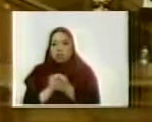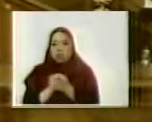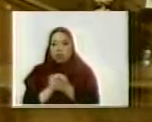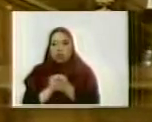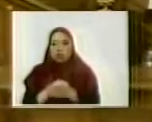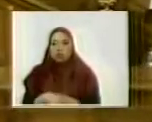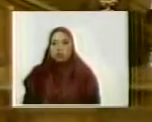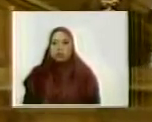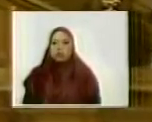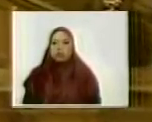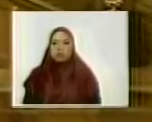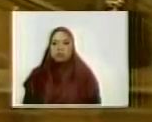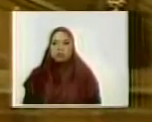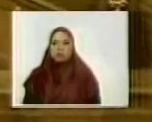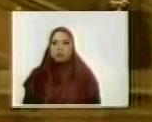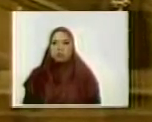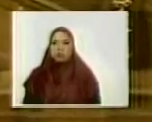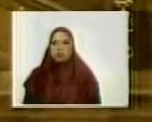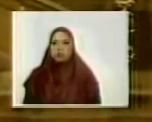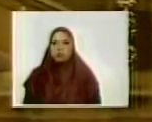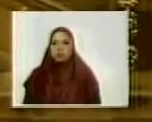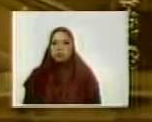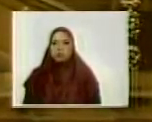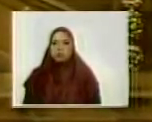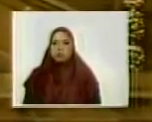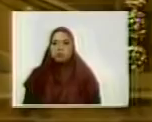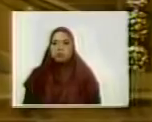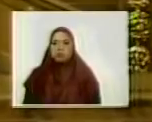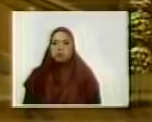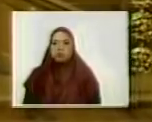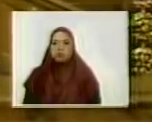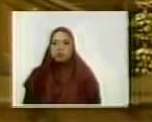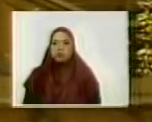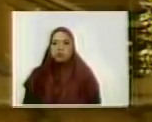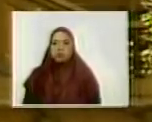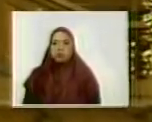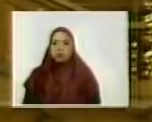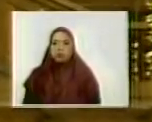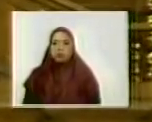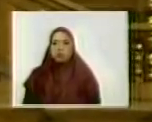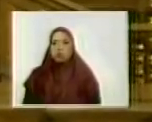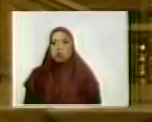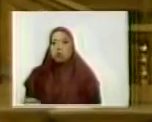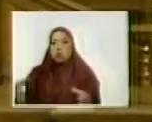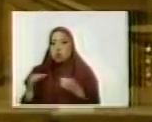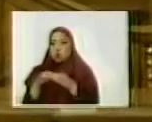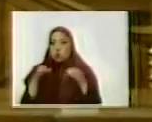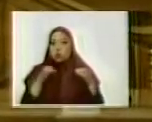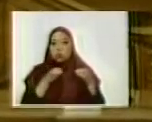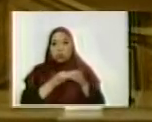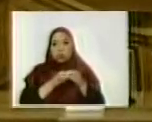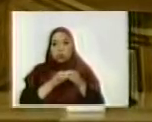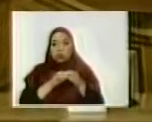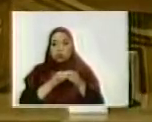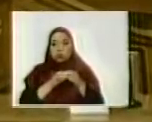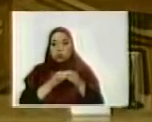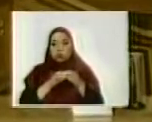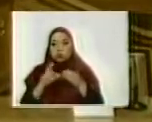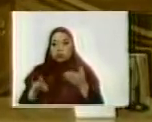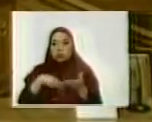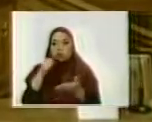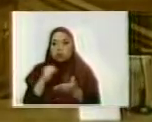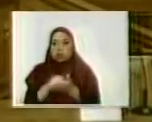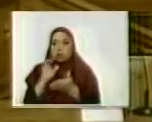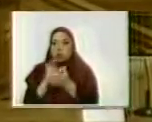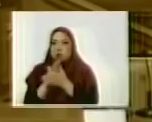Requena, Tania Diana Damas, y los secretarios, Fidel que está por allí, y Caroli que debe